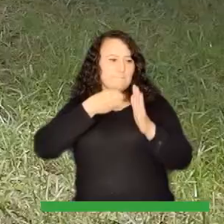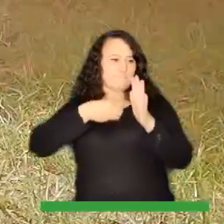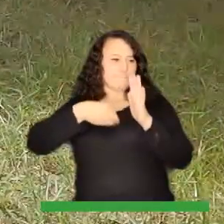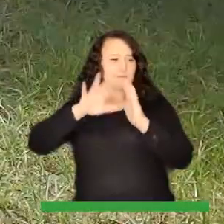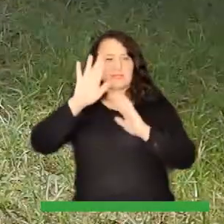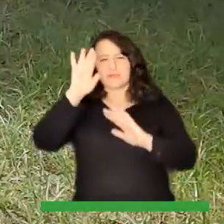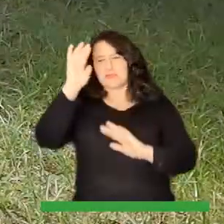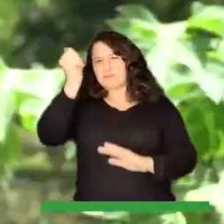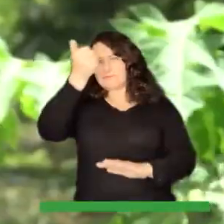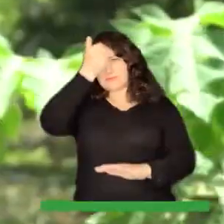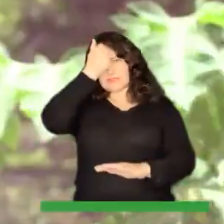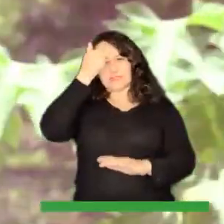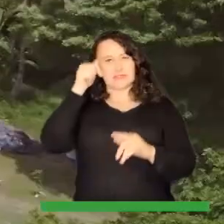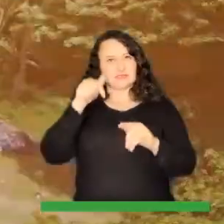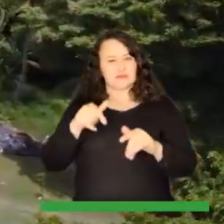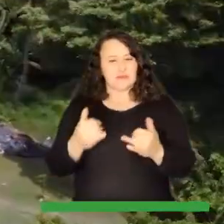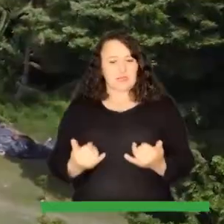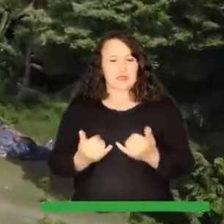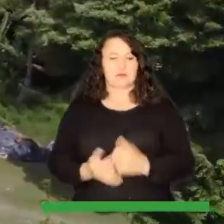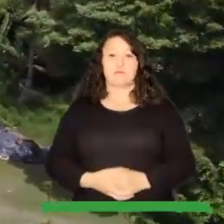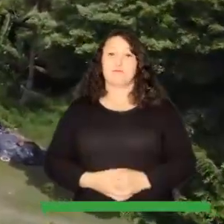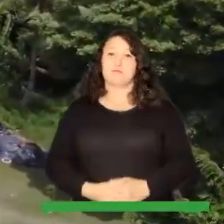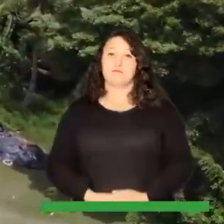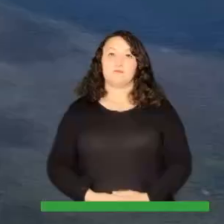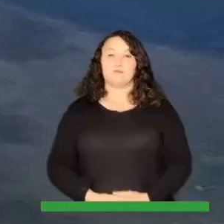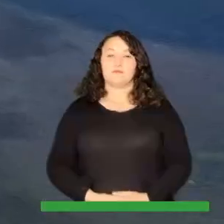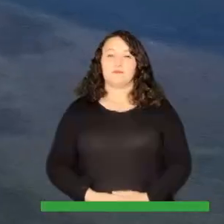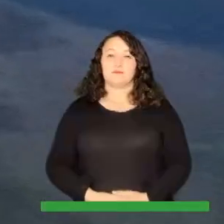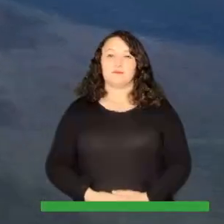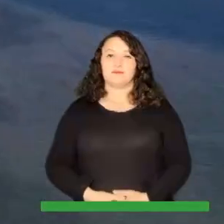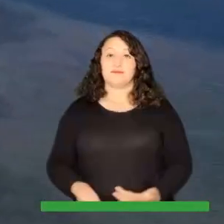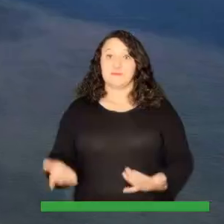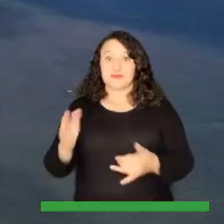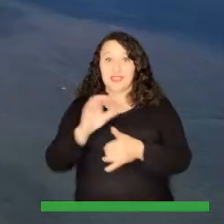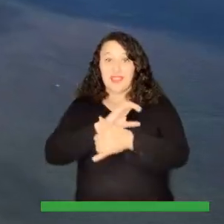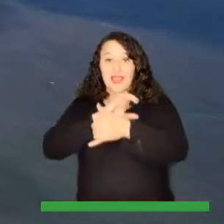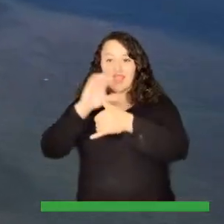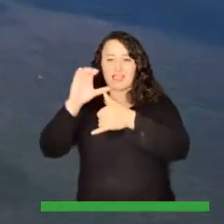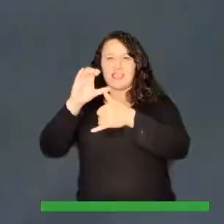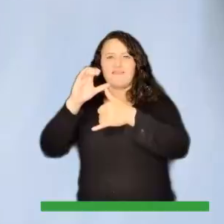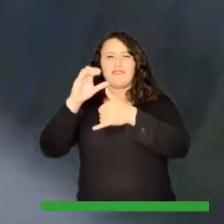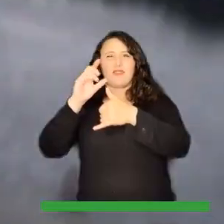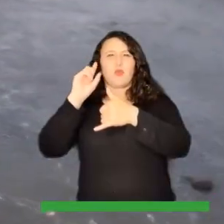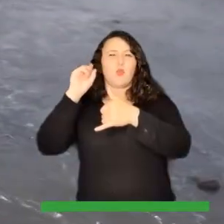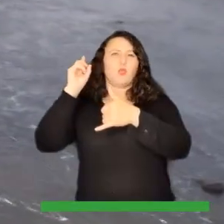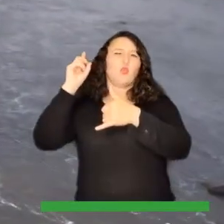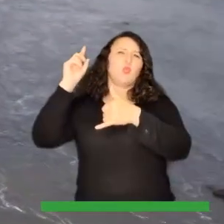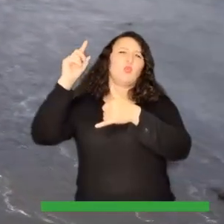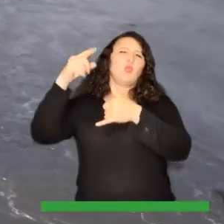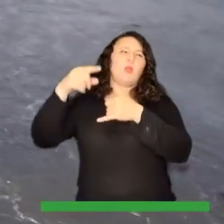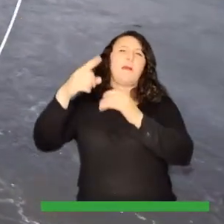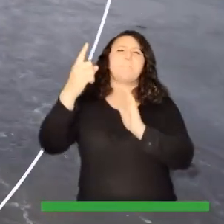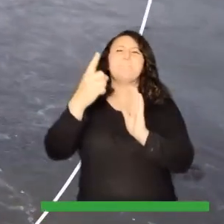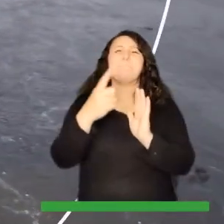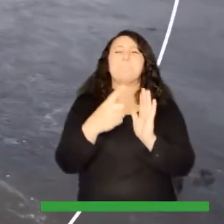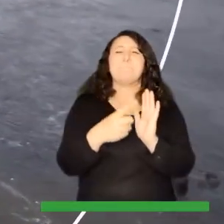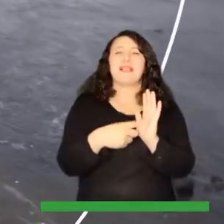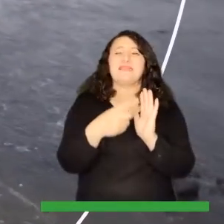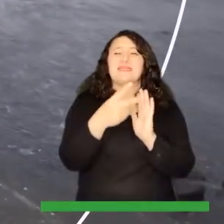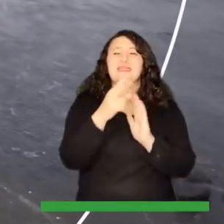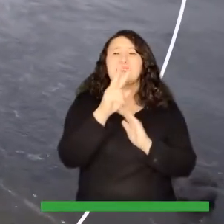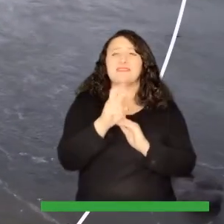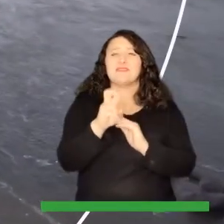más fundamental en estos momentos. Y desde el Caribe peregrinamos a la selva, a más de